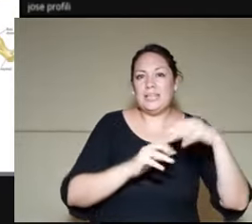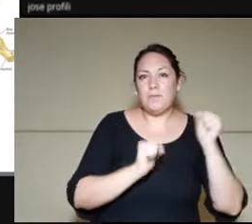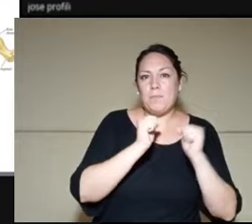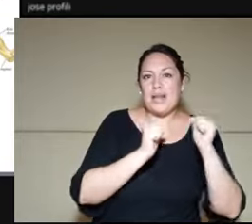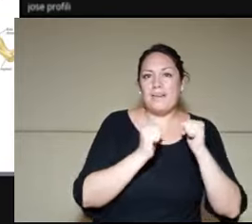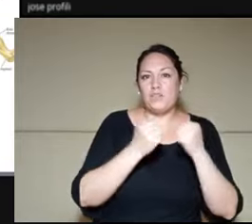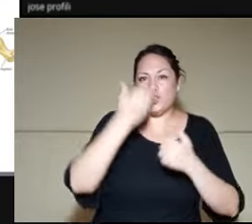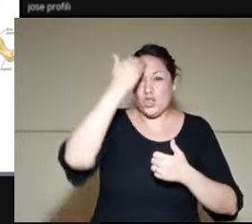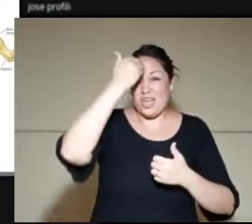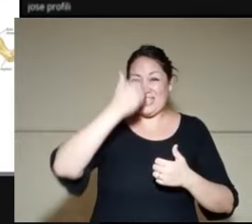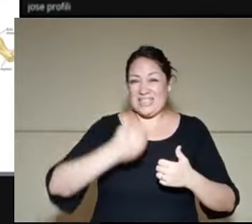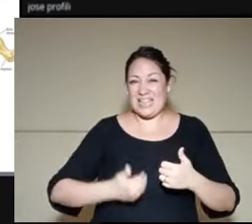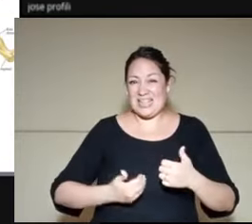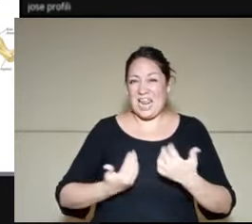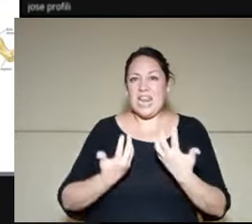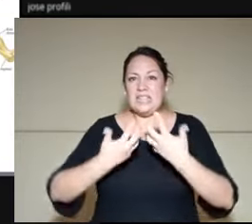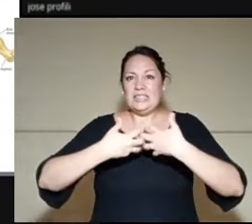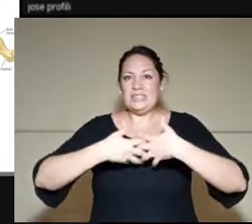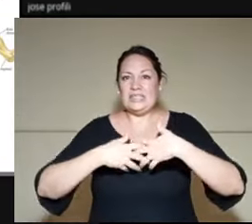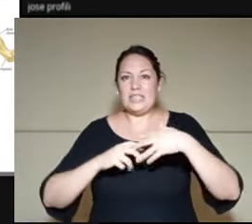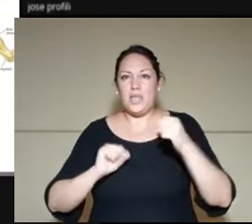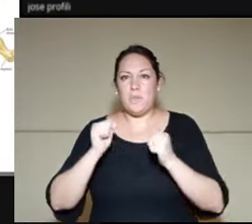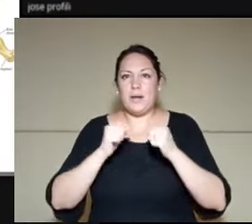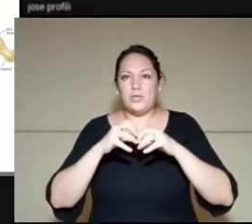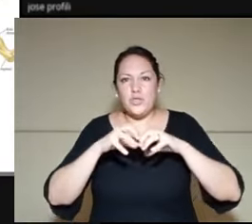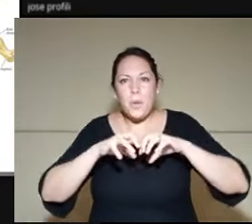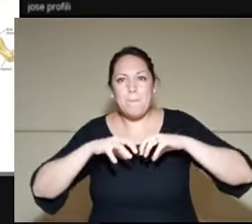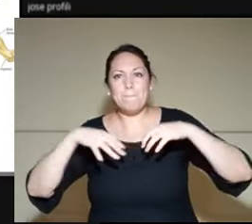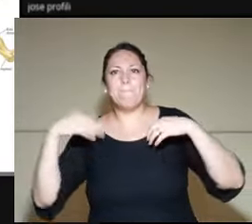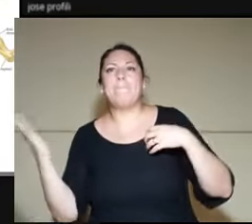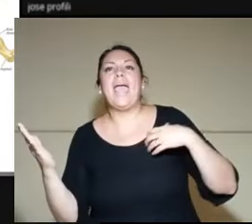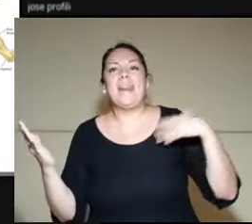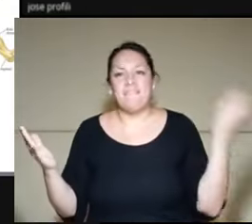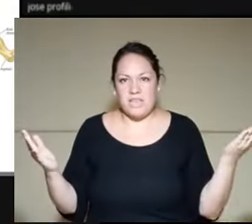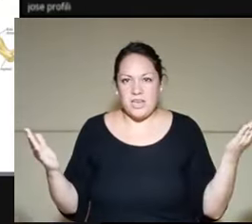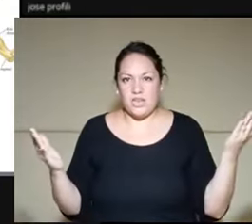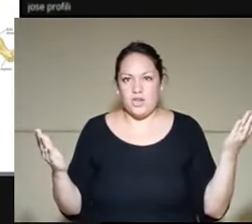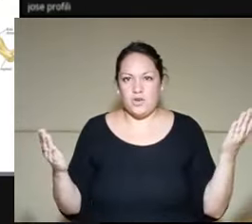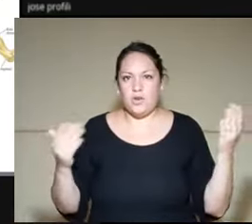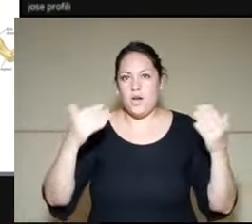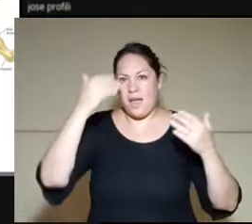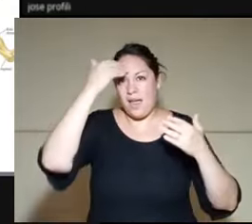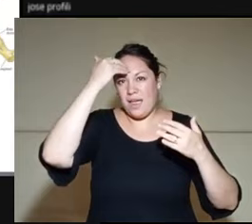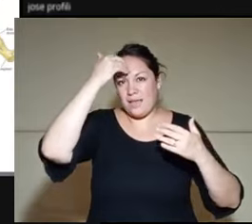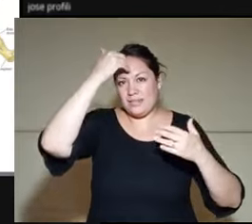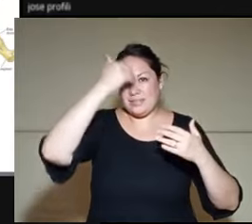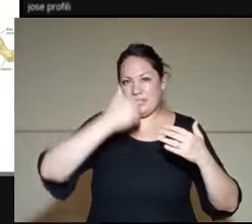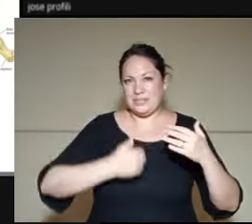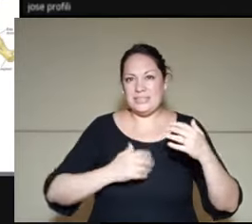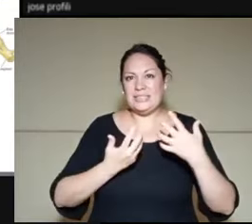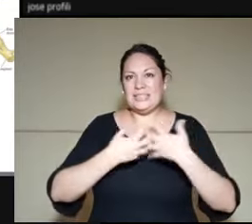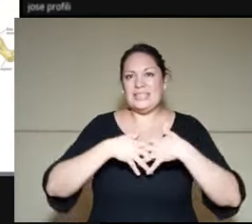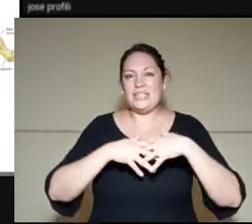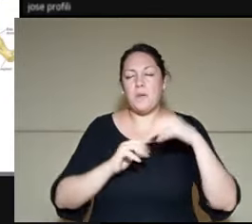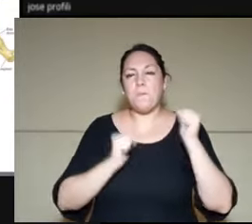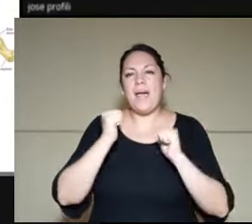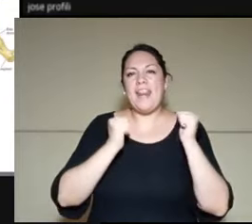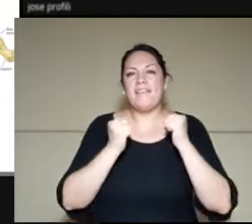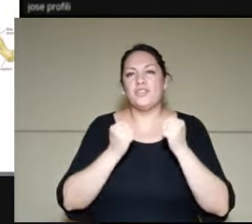nervioso central y en sistema nervioso periférico. Sistema nervioso central es todo lo que es encéfalo y